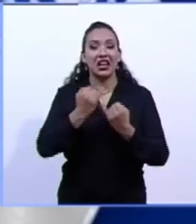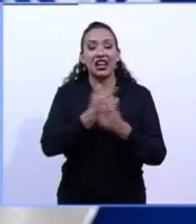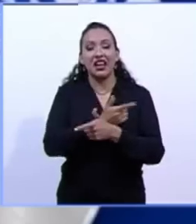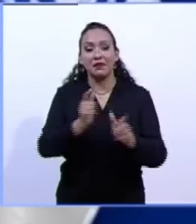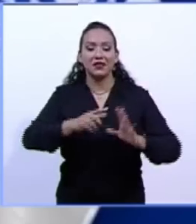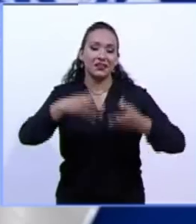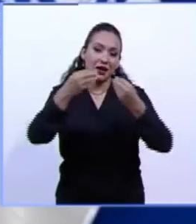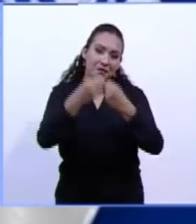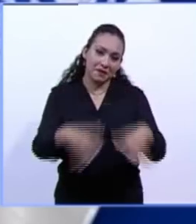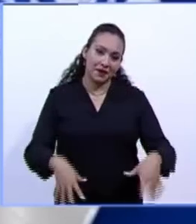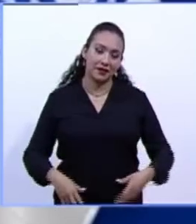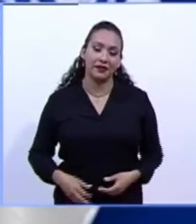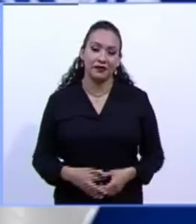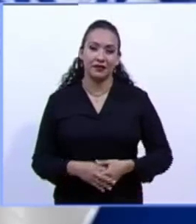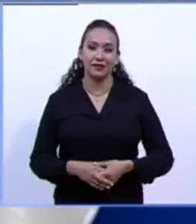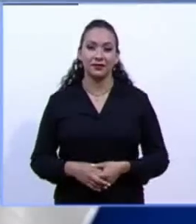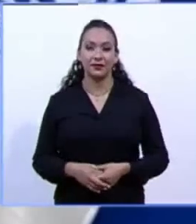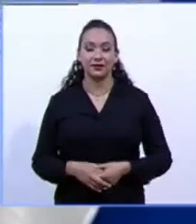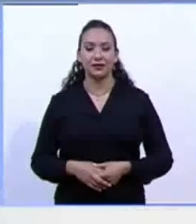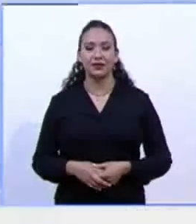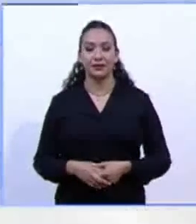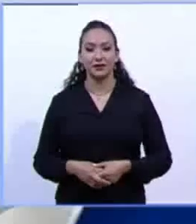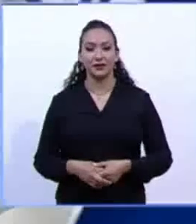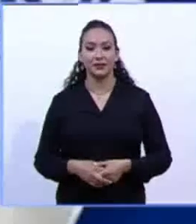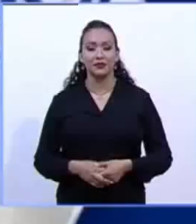en México.